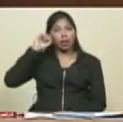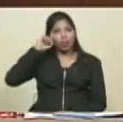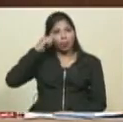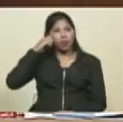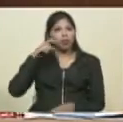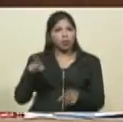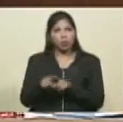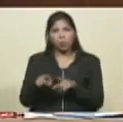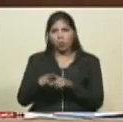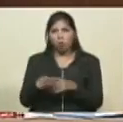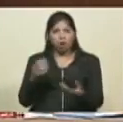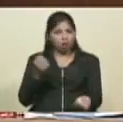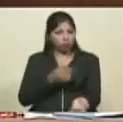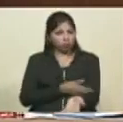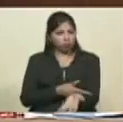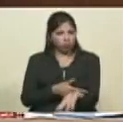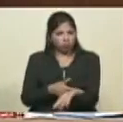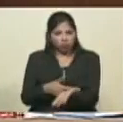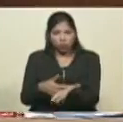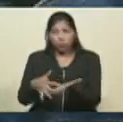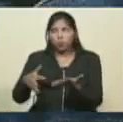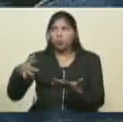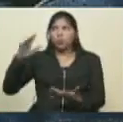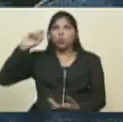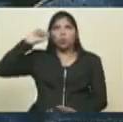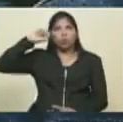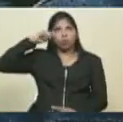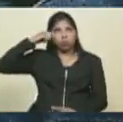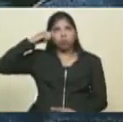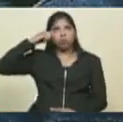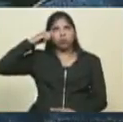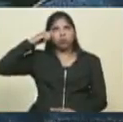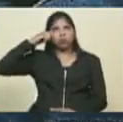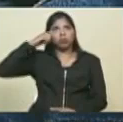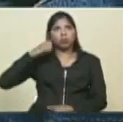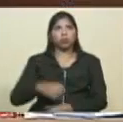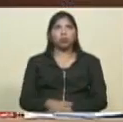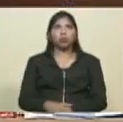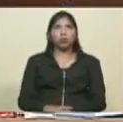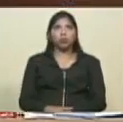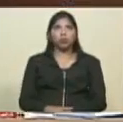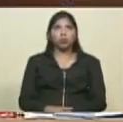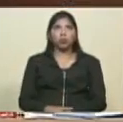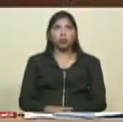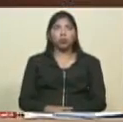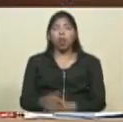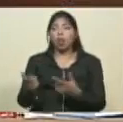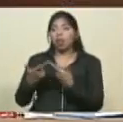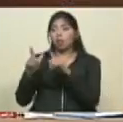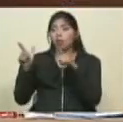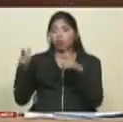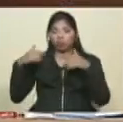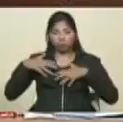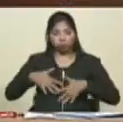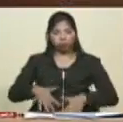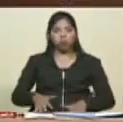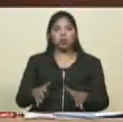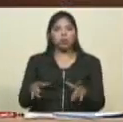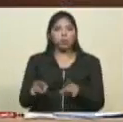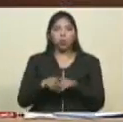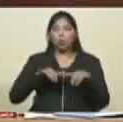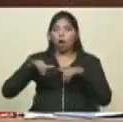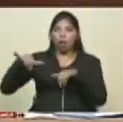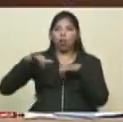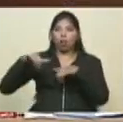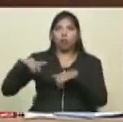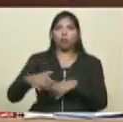sangre, por nuestra sangre, lo hemos dicho, corre la misma sangre de nuestros libertadores. Así que al pueblo de Venezuela, a la